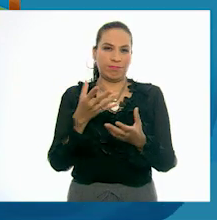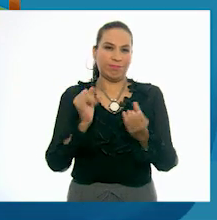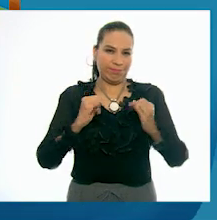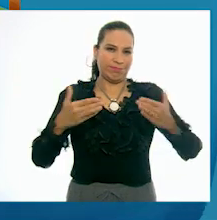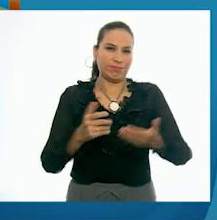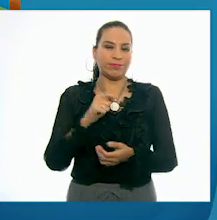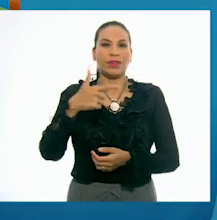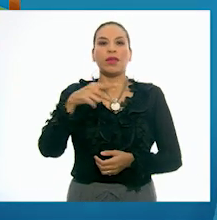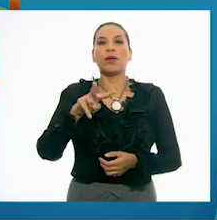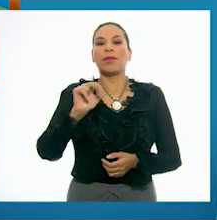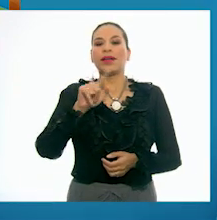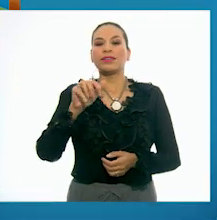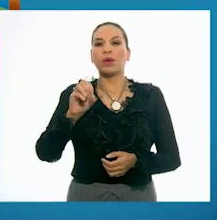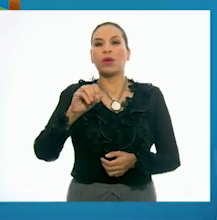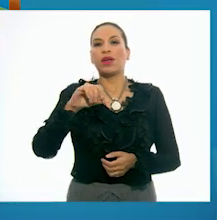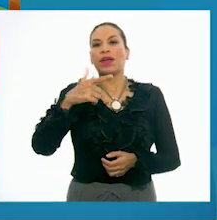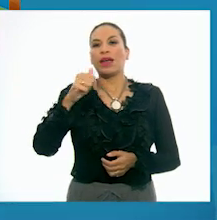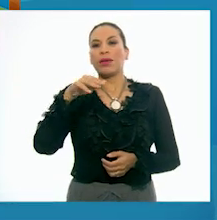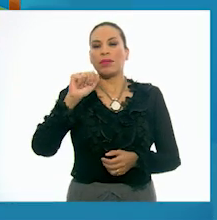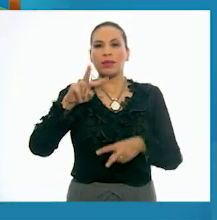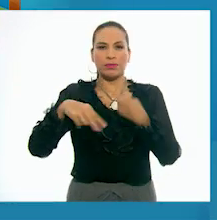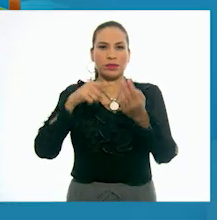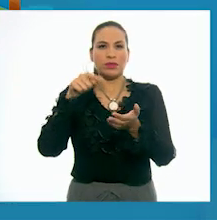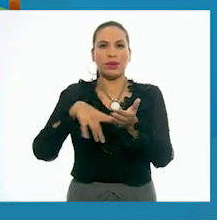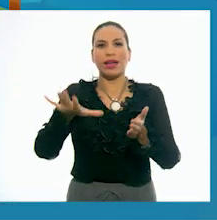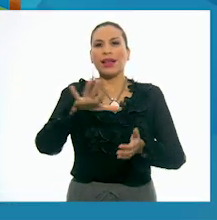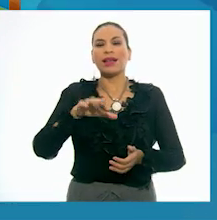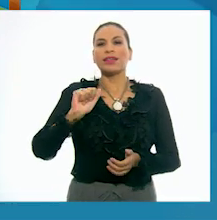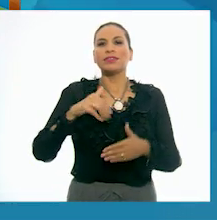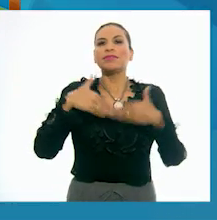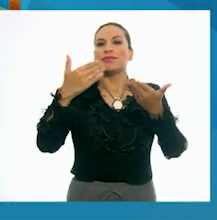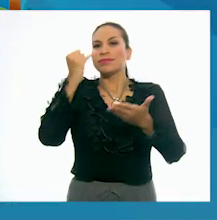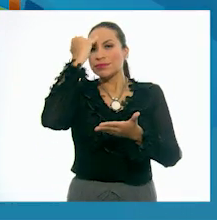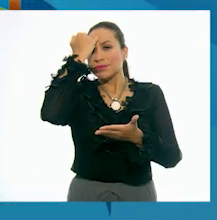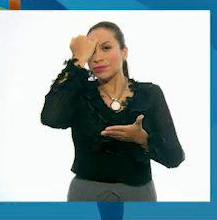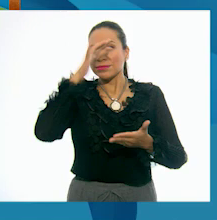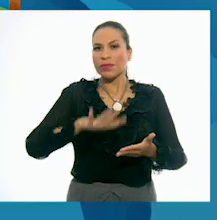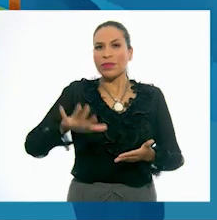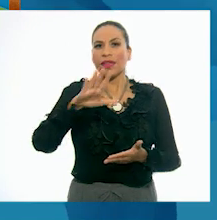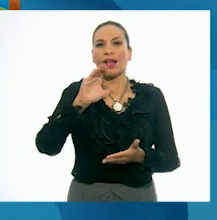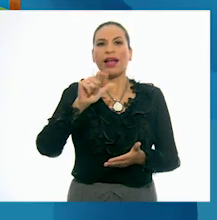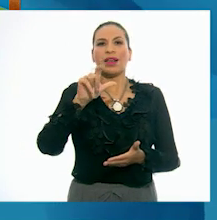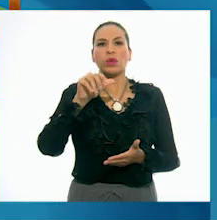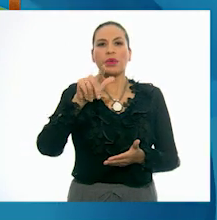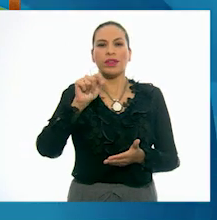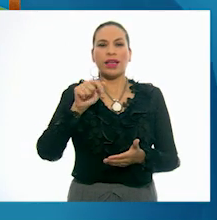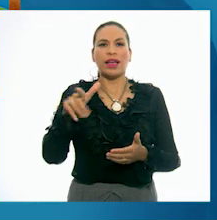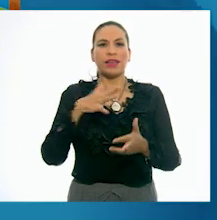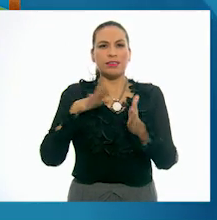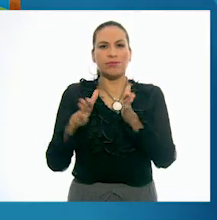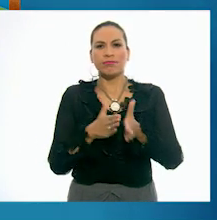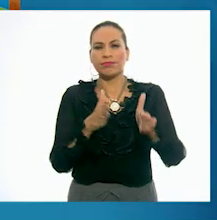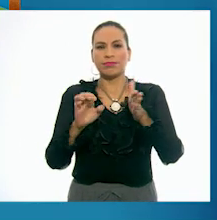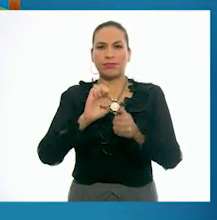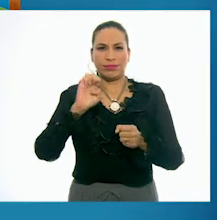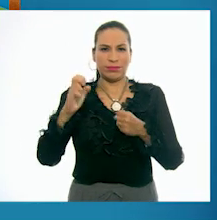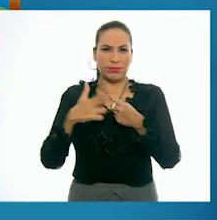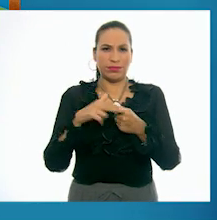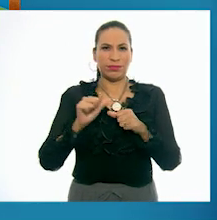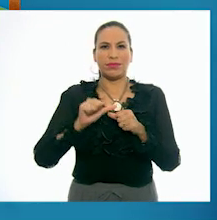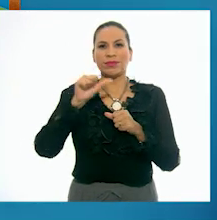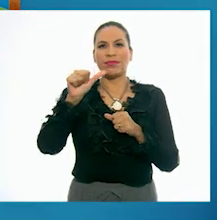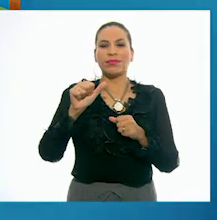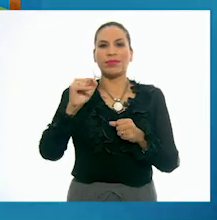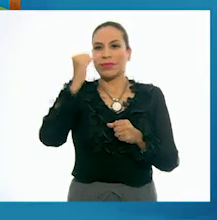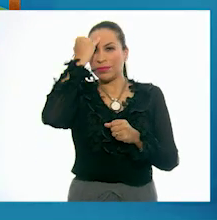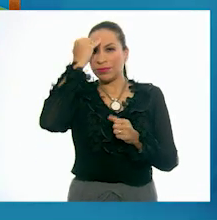de Gama siguió la ruta y llegó a Calcuta, en India. Es así como lograron establecer una ruta de Europa a la India